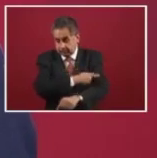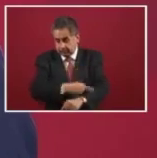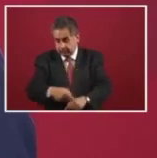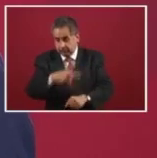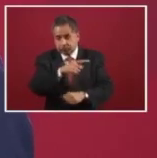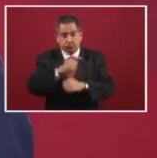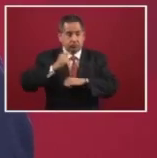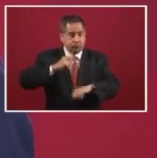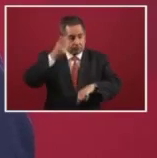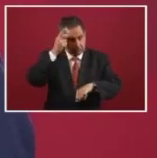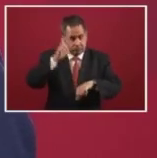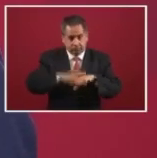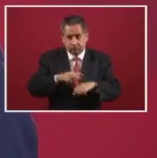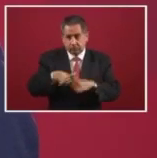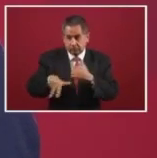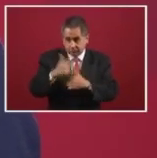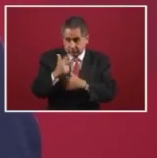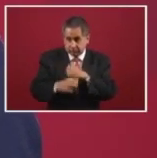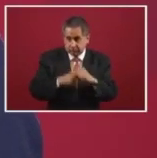al frente